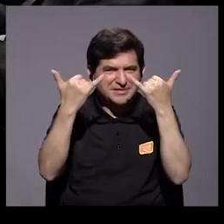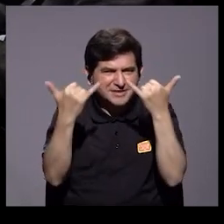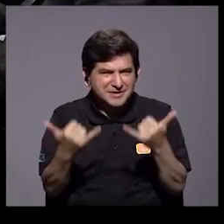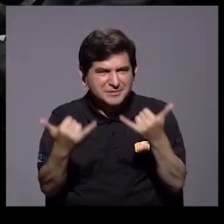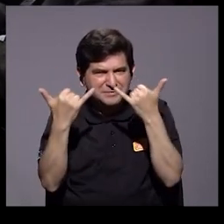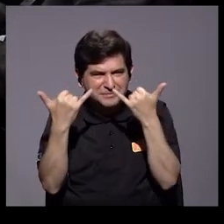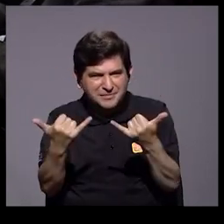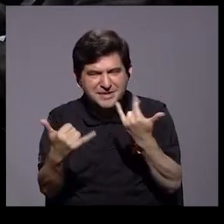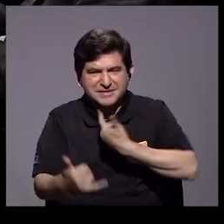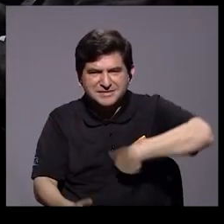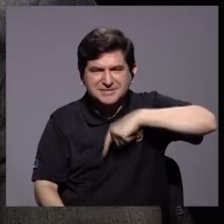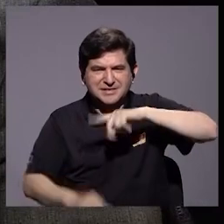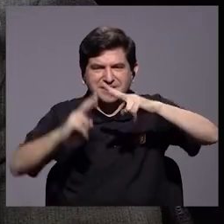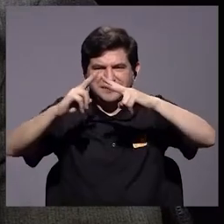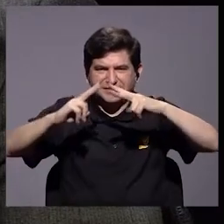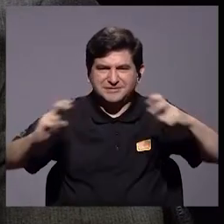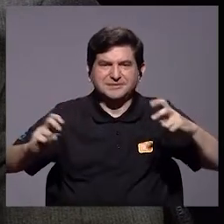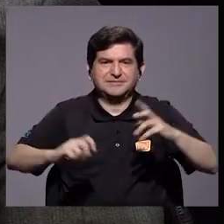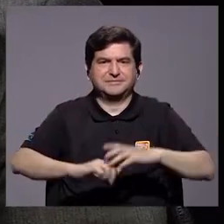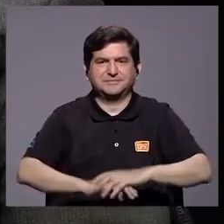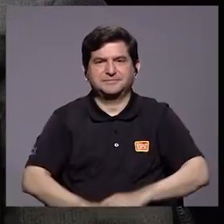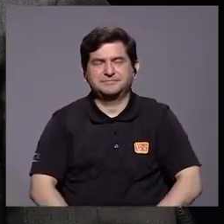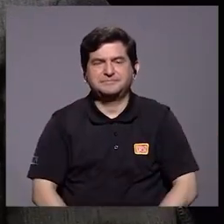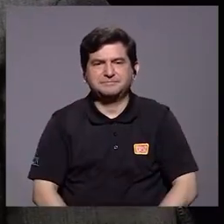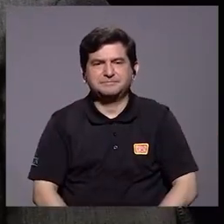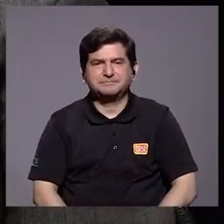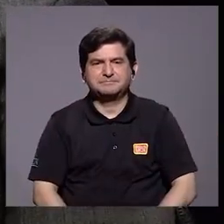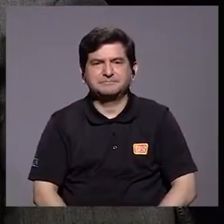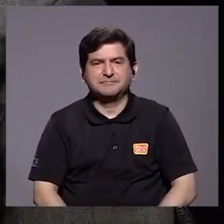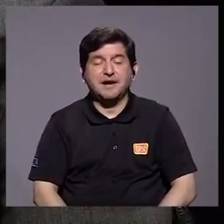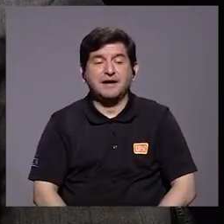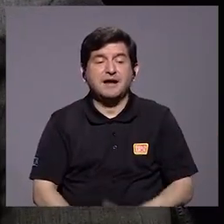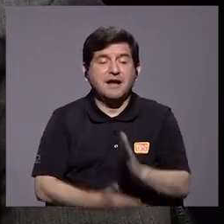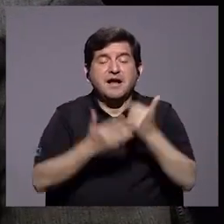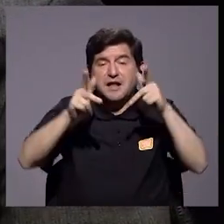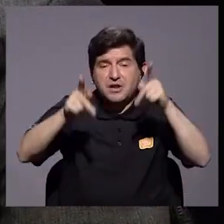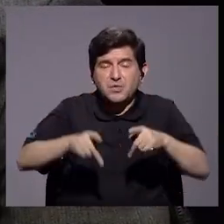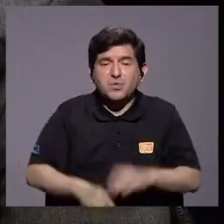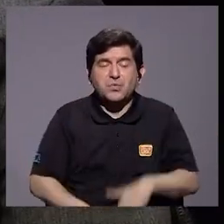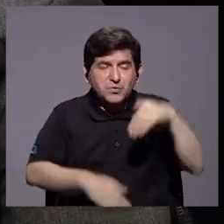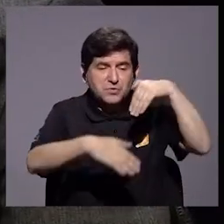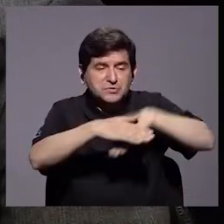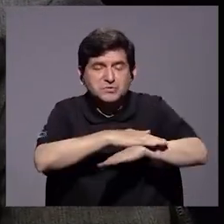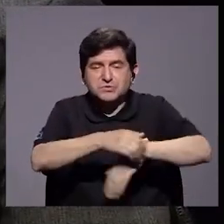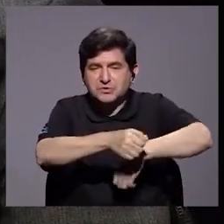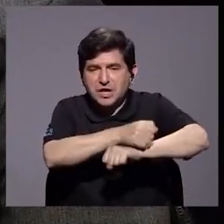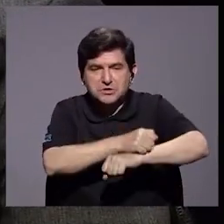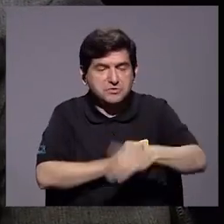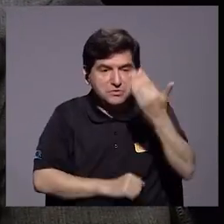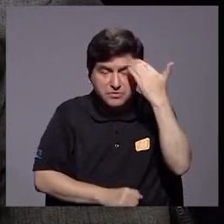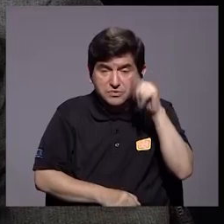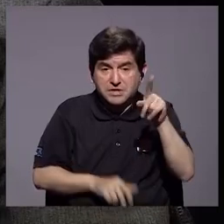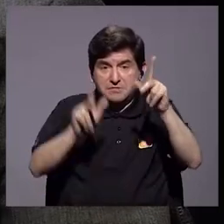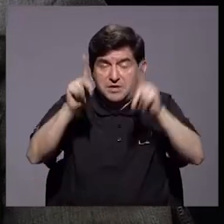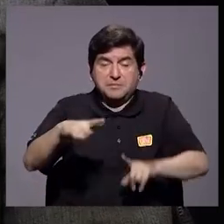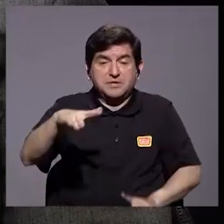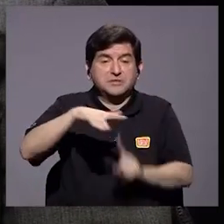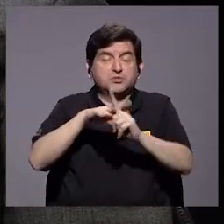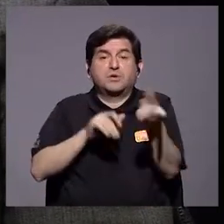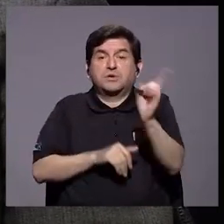analizando ahora que hay unos unos señores aquí que están metidos en el fútbol que nadie sabe dónde de dónde aparecieron